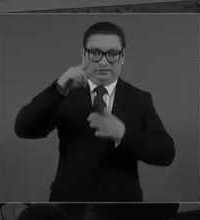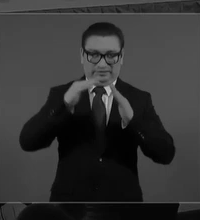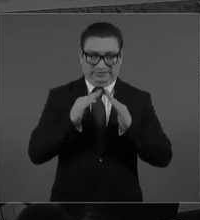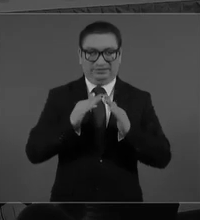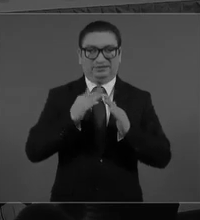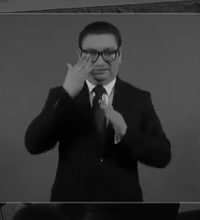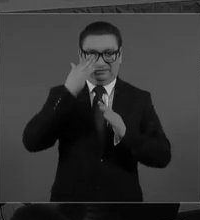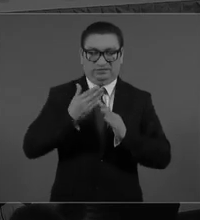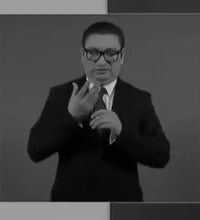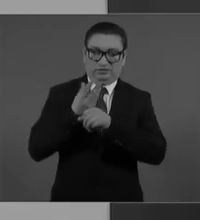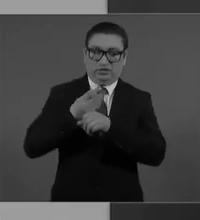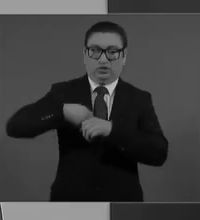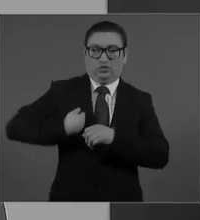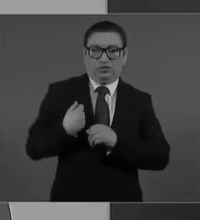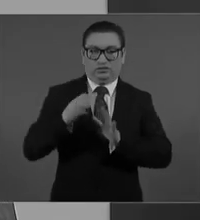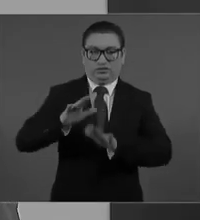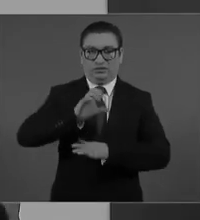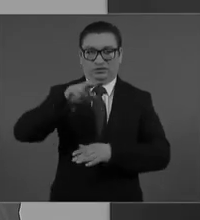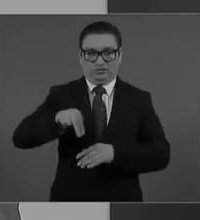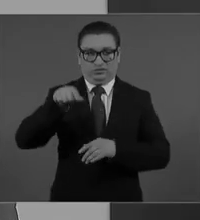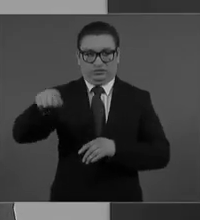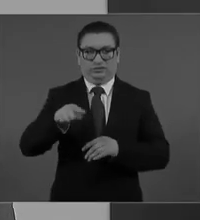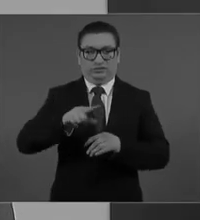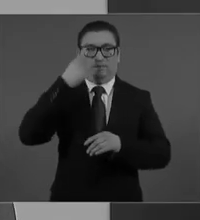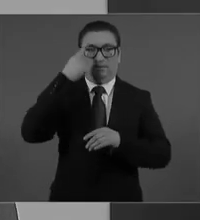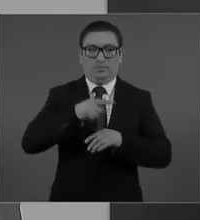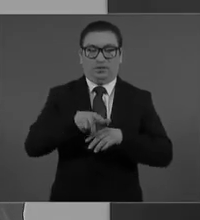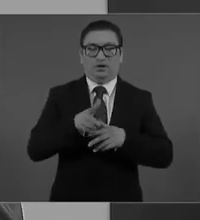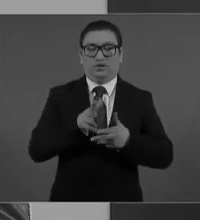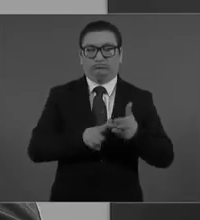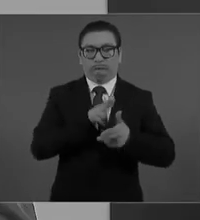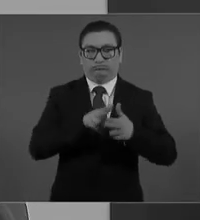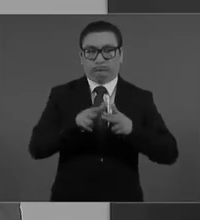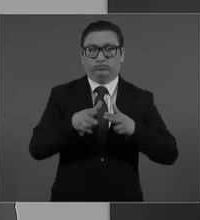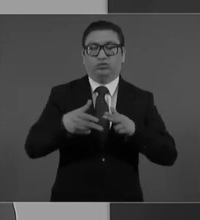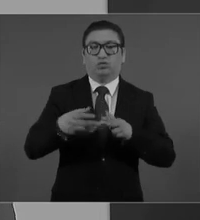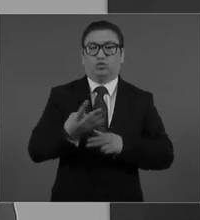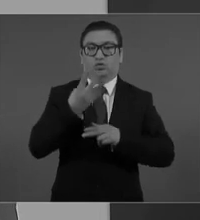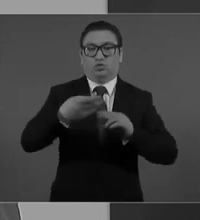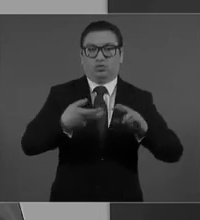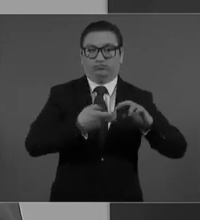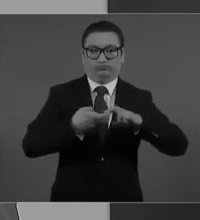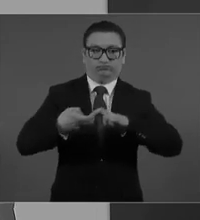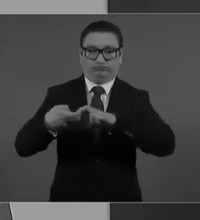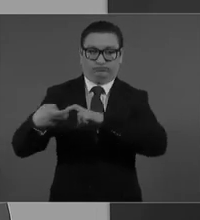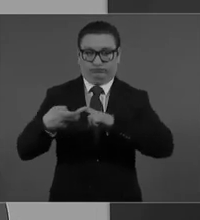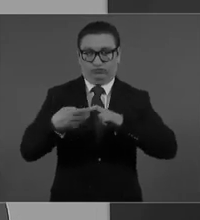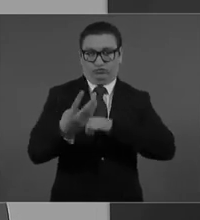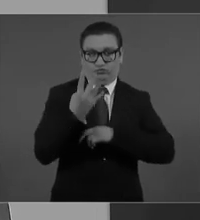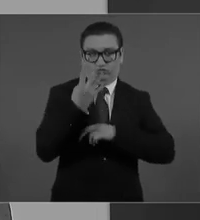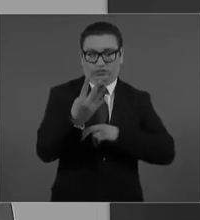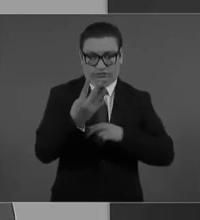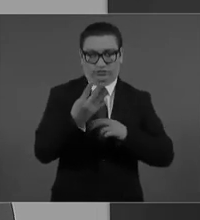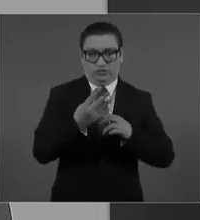llegar al taller y cochera de Cancún para proceder al acoplamiento, que es la unión de los 4 coches, y después poder